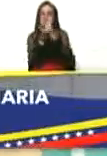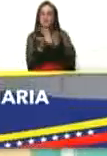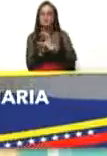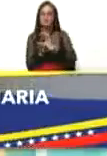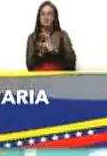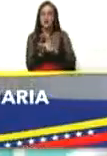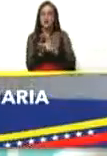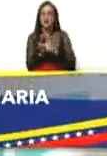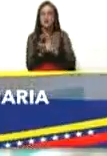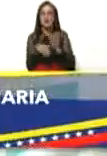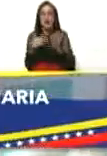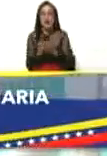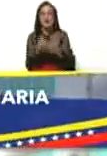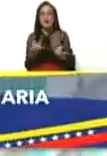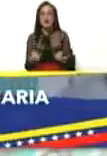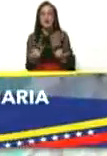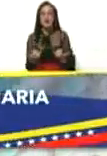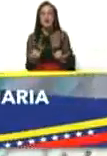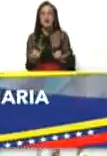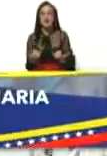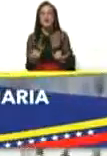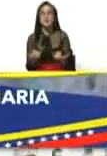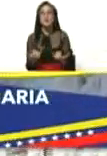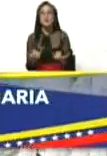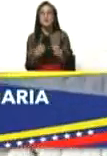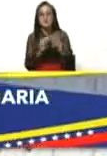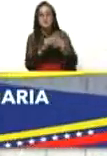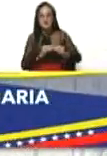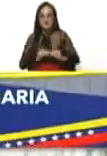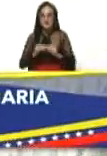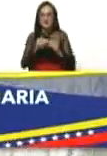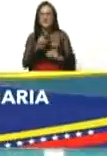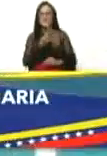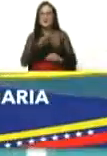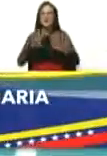hasta este instante, presidente, recuperadas